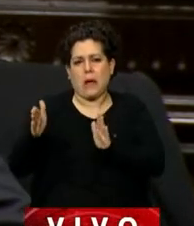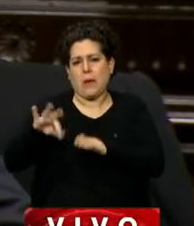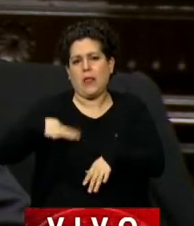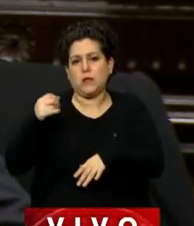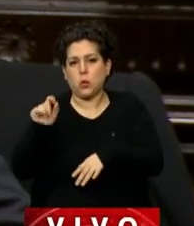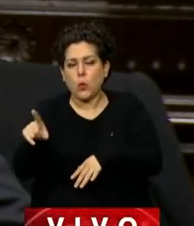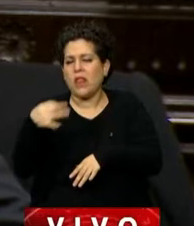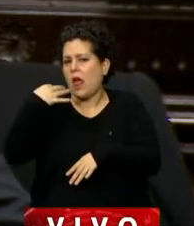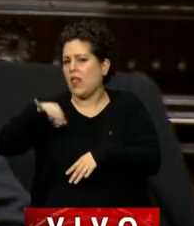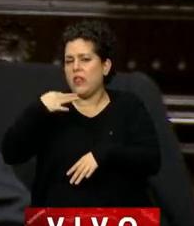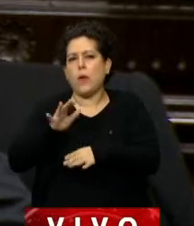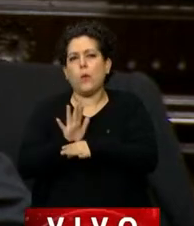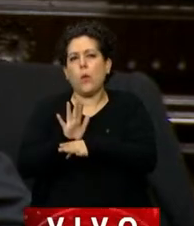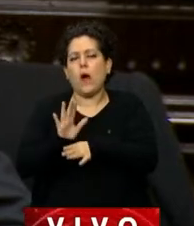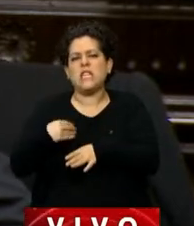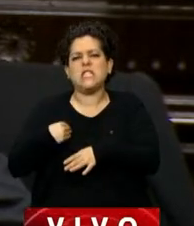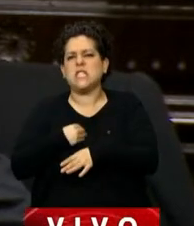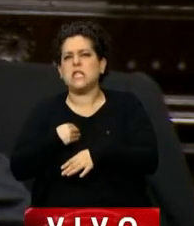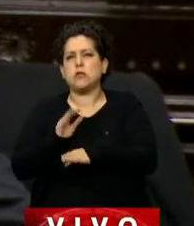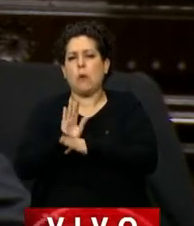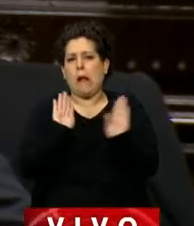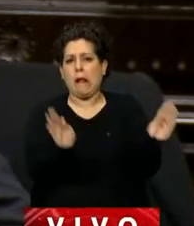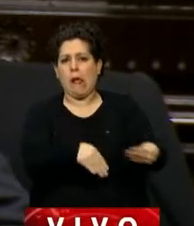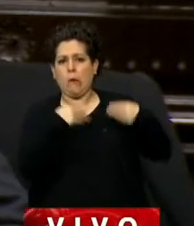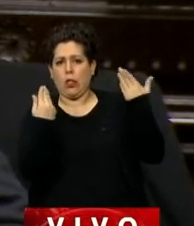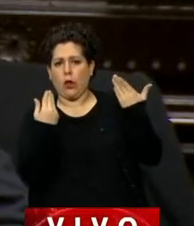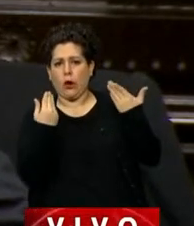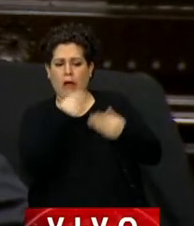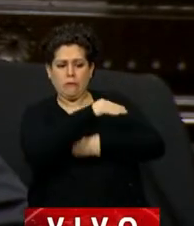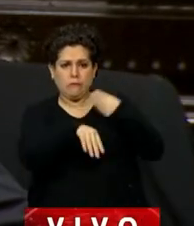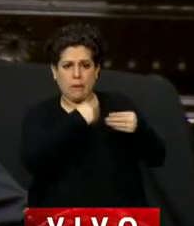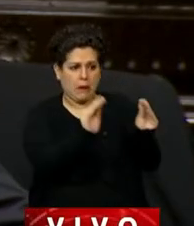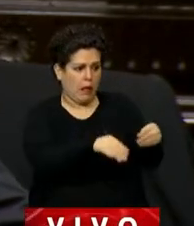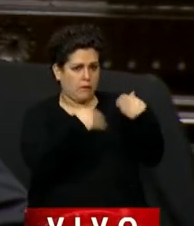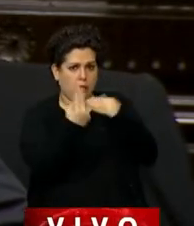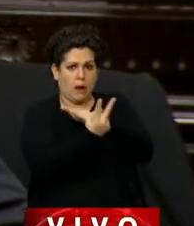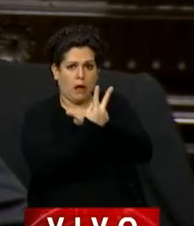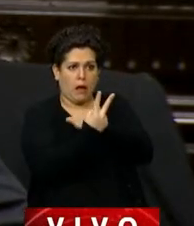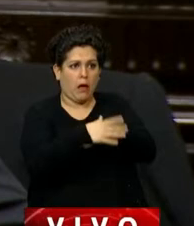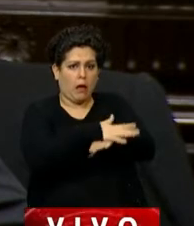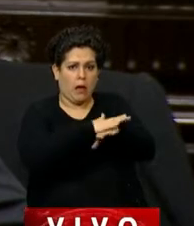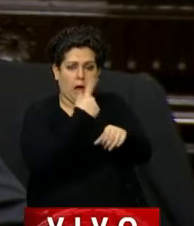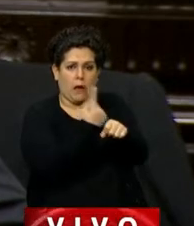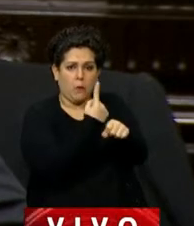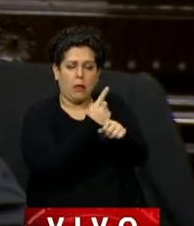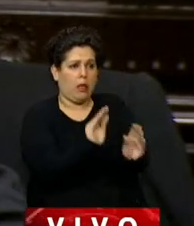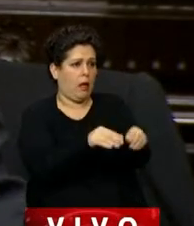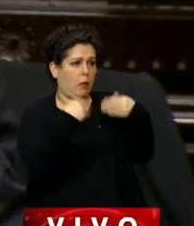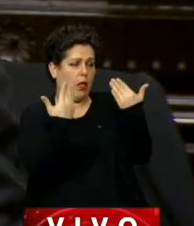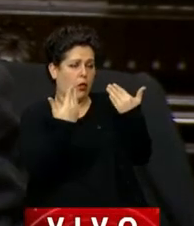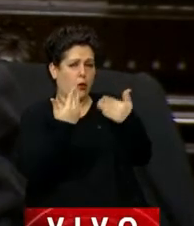viva con la sensación que fue abandonado por los que no pudieron curarlo.